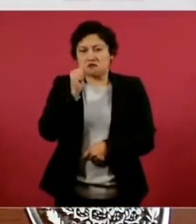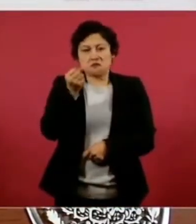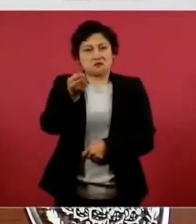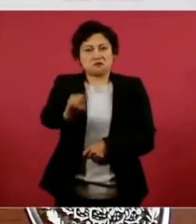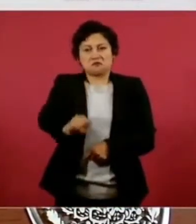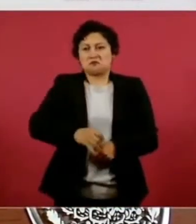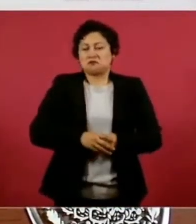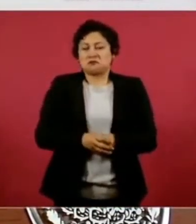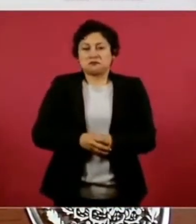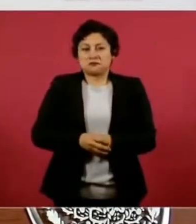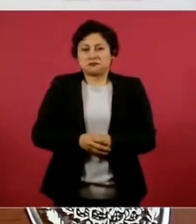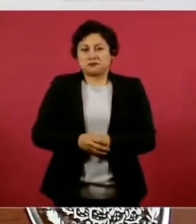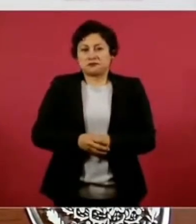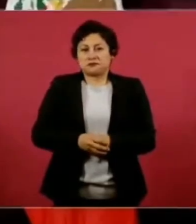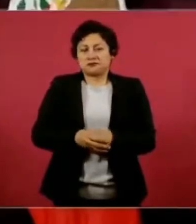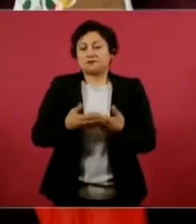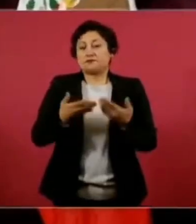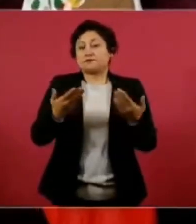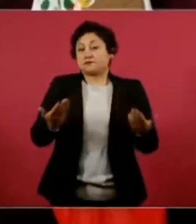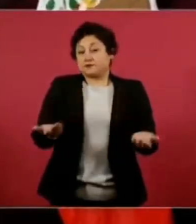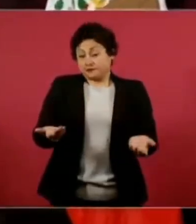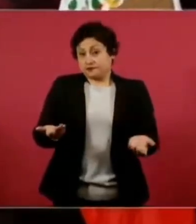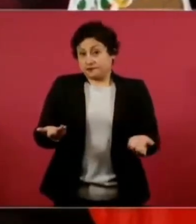¿a quién le gusta el dinero?